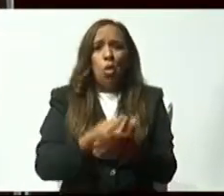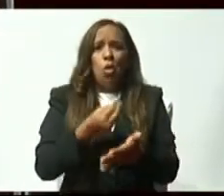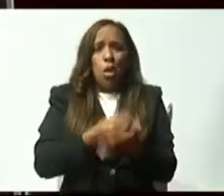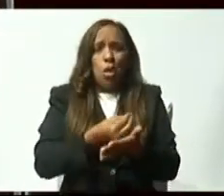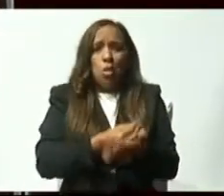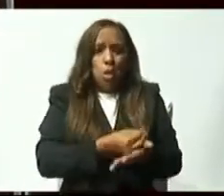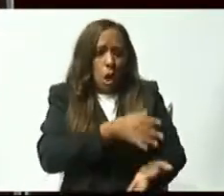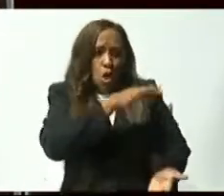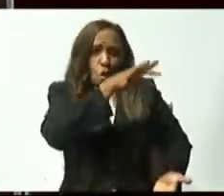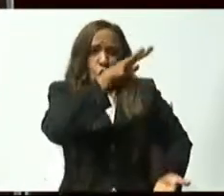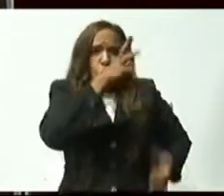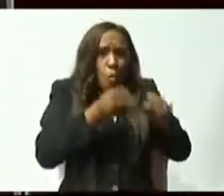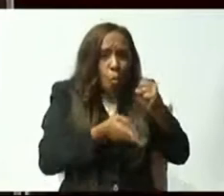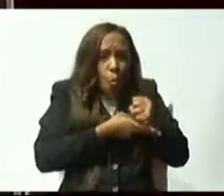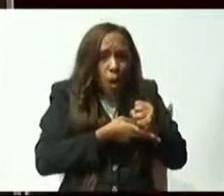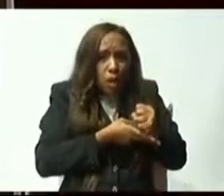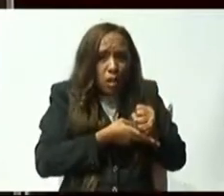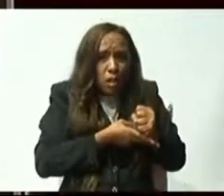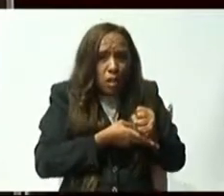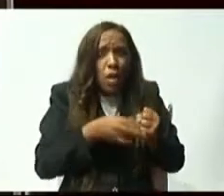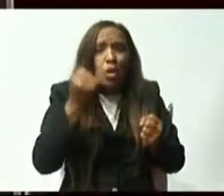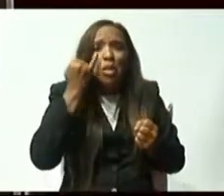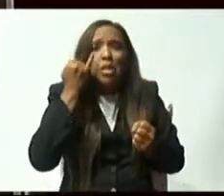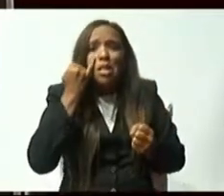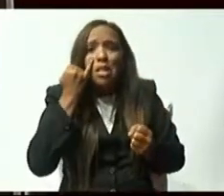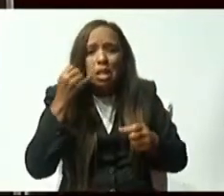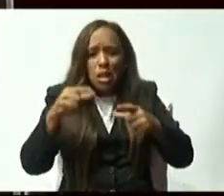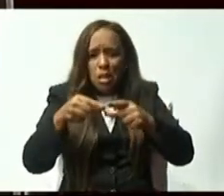cuenta. Si existe algún cheque.